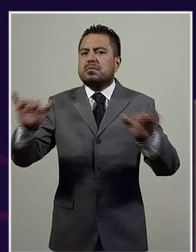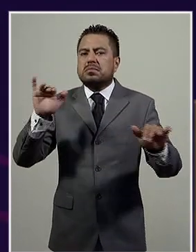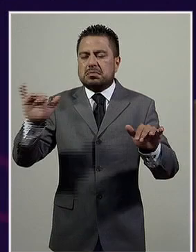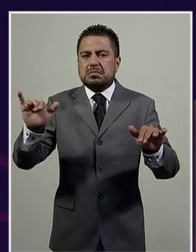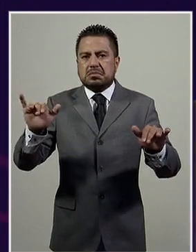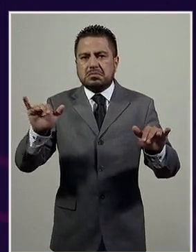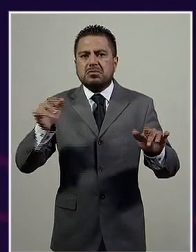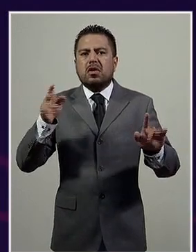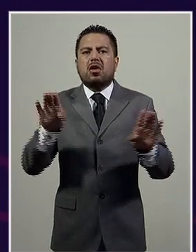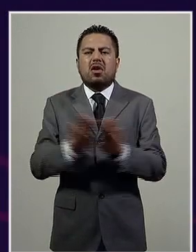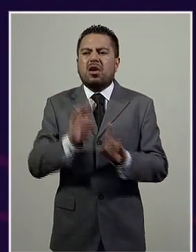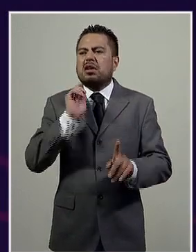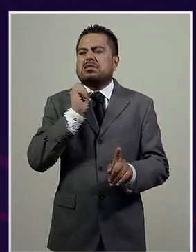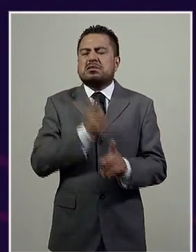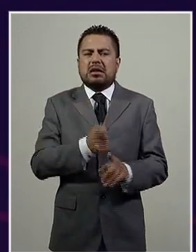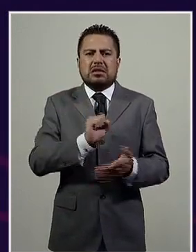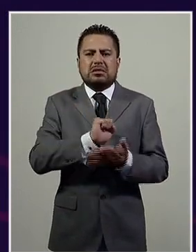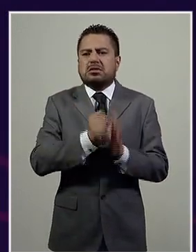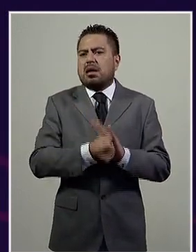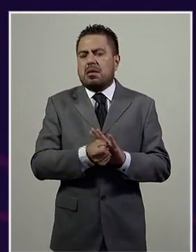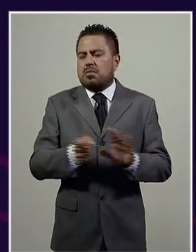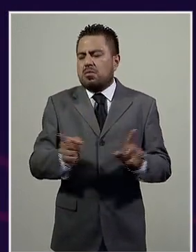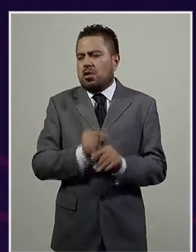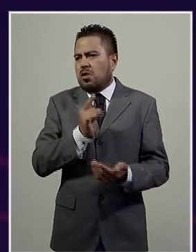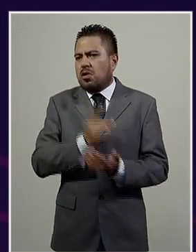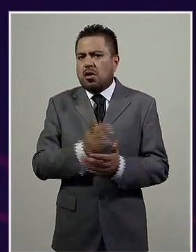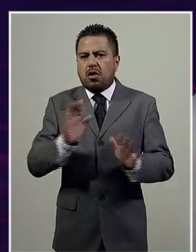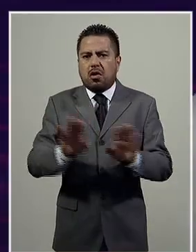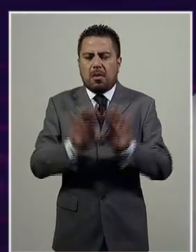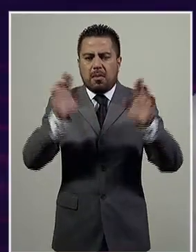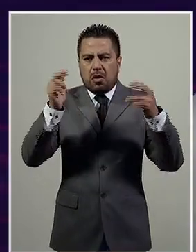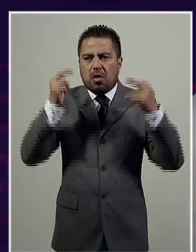¿Ok? Como significado simbólico. Entonces es una